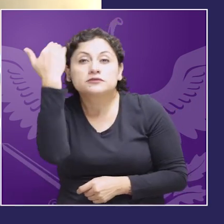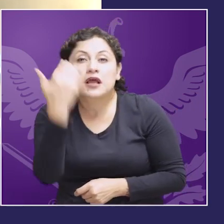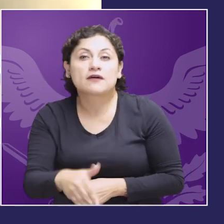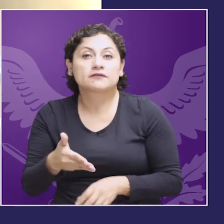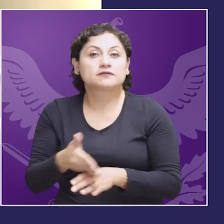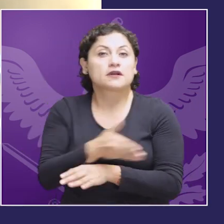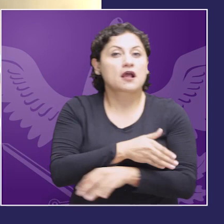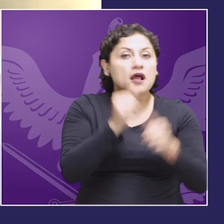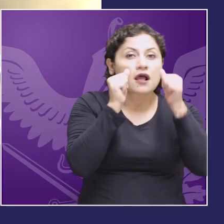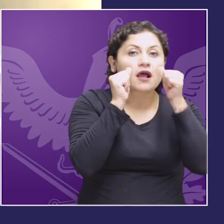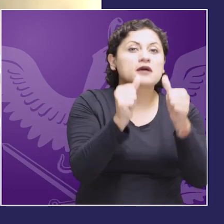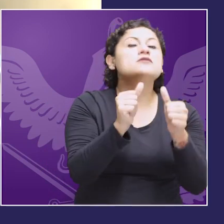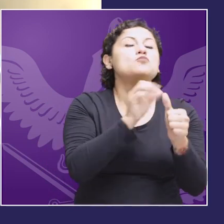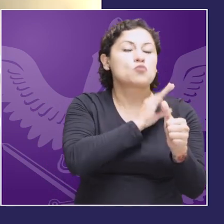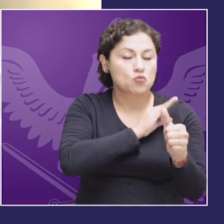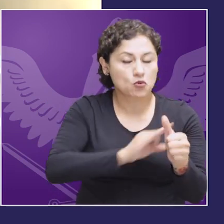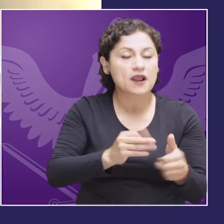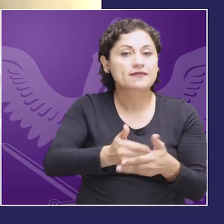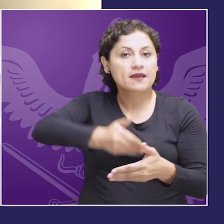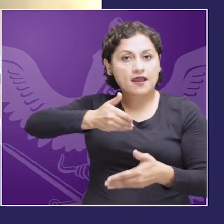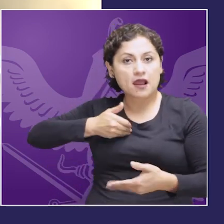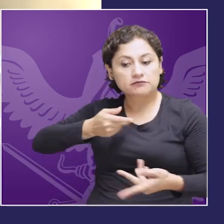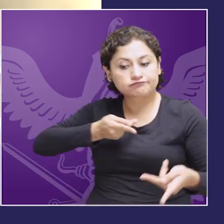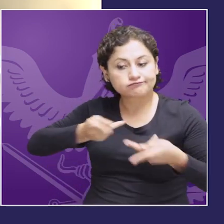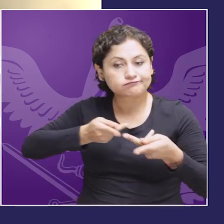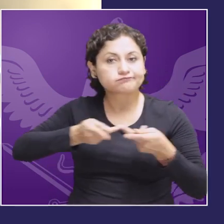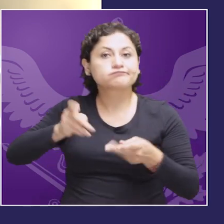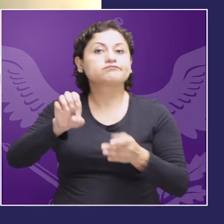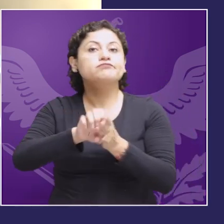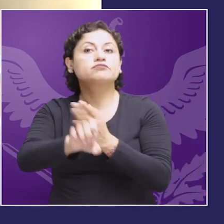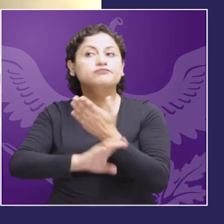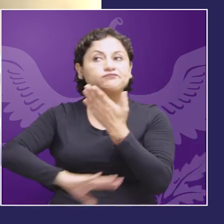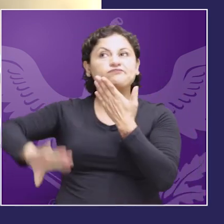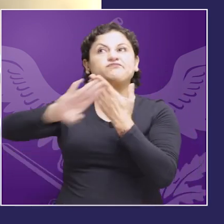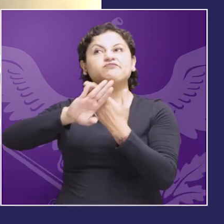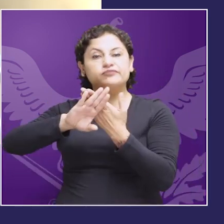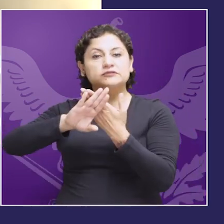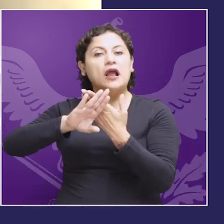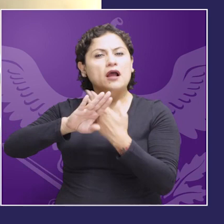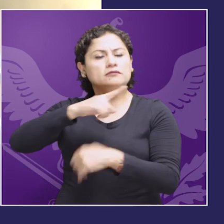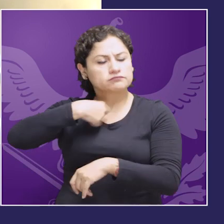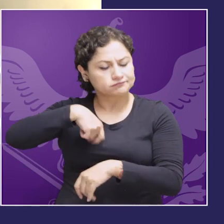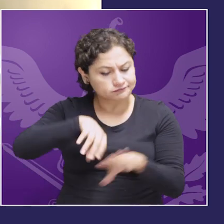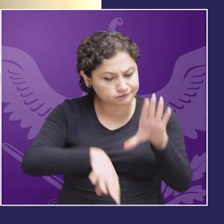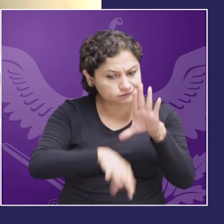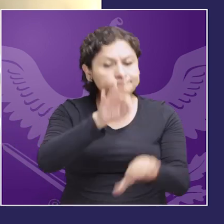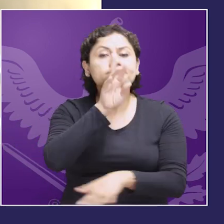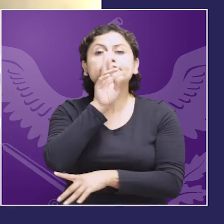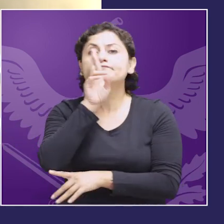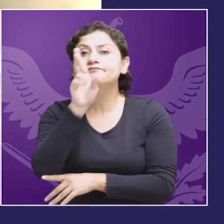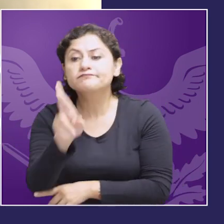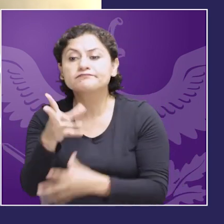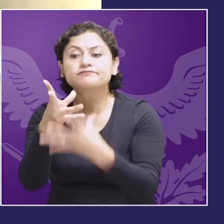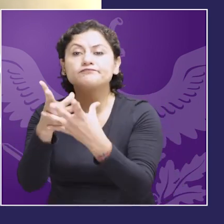cosas, tiene que estar preparado para eso. Es decir, hay que hacer acciones de prevención y de cómo vamos a responder